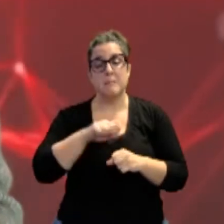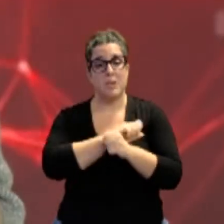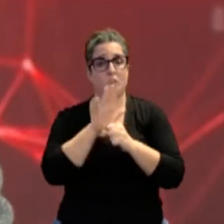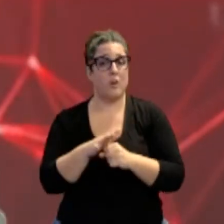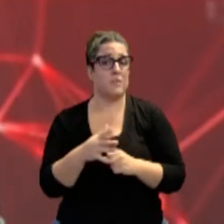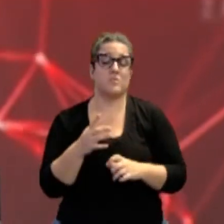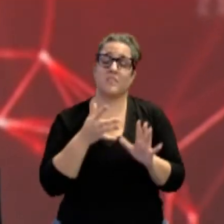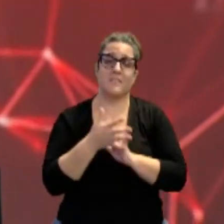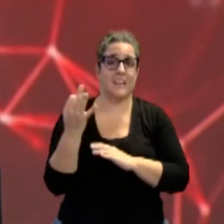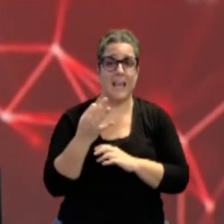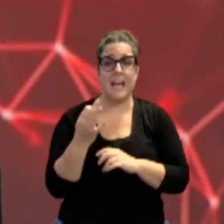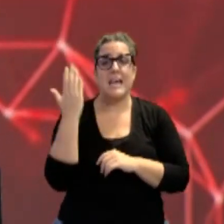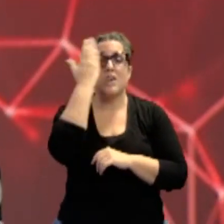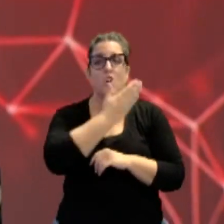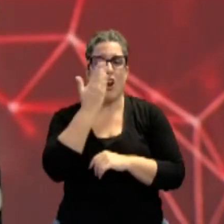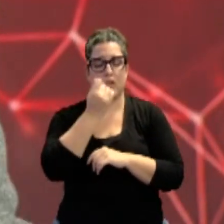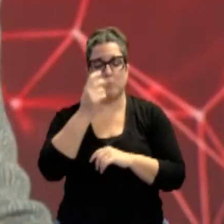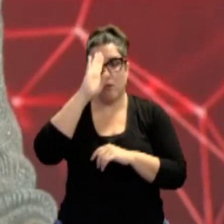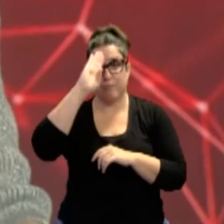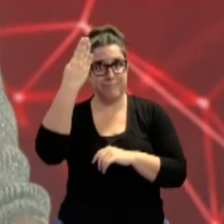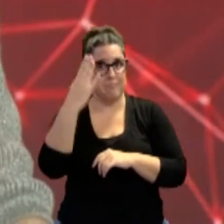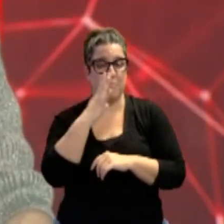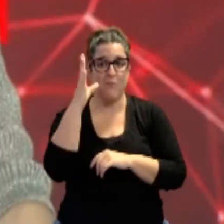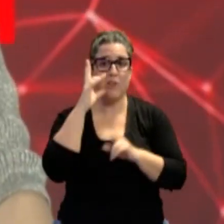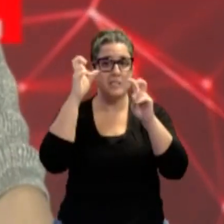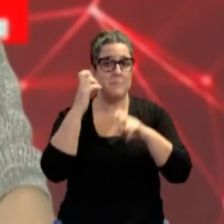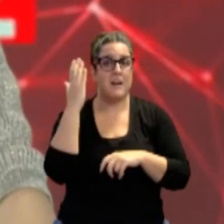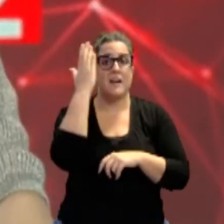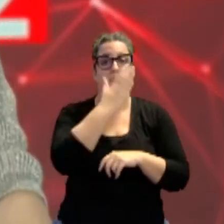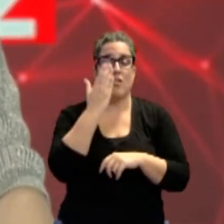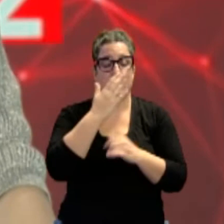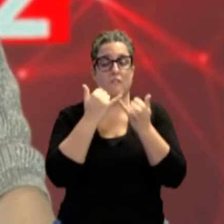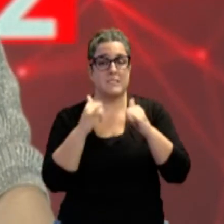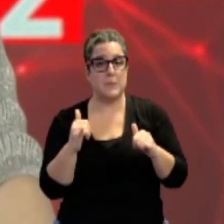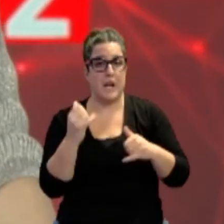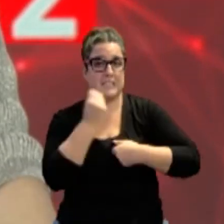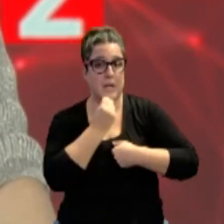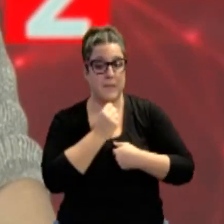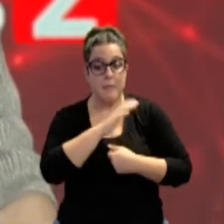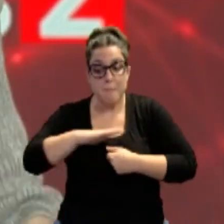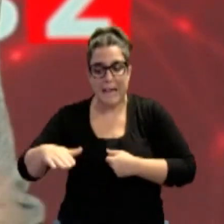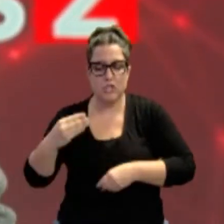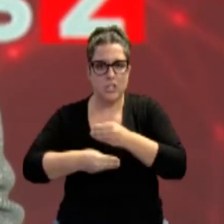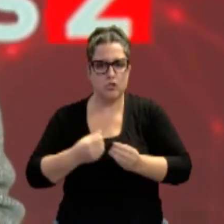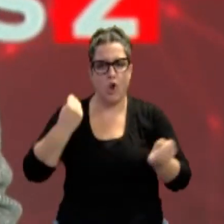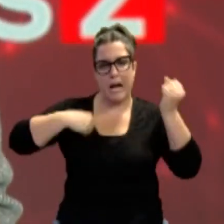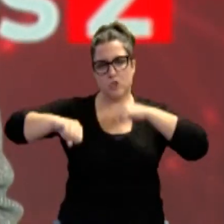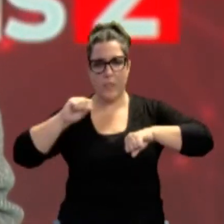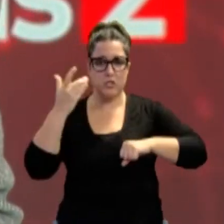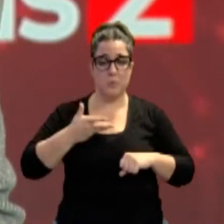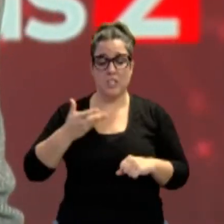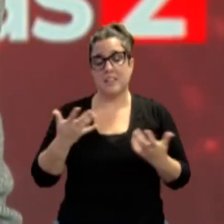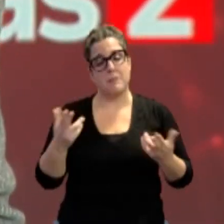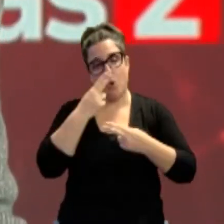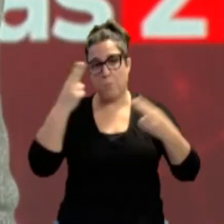colegios se han tenido que reinventar de cara a los festivales de Navidad. Los más pequeños se han esforzado en hacer grandes actuaciones, aunque este año sin el calor